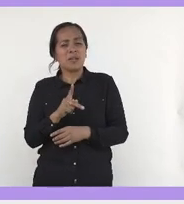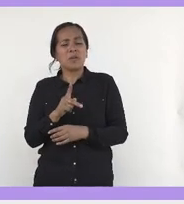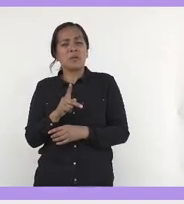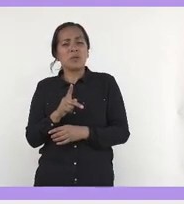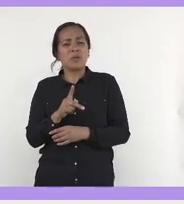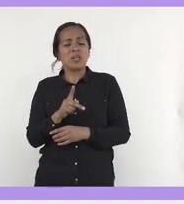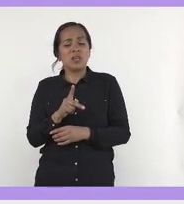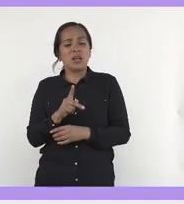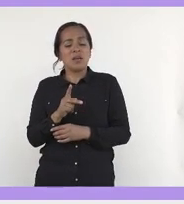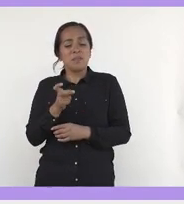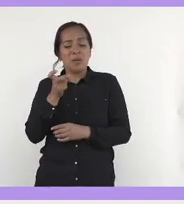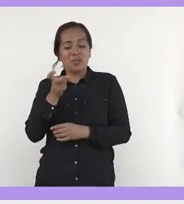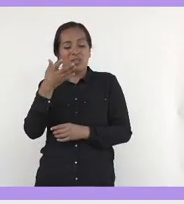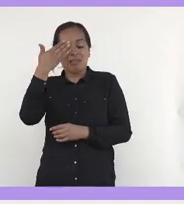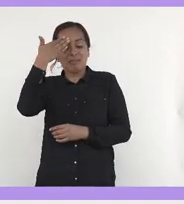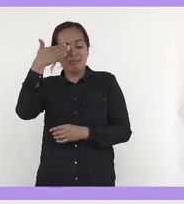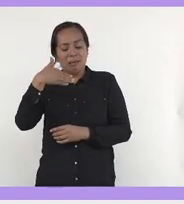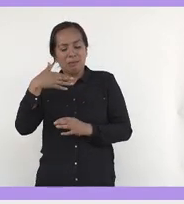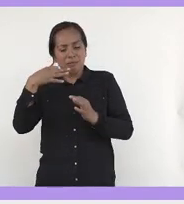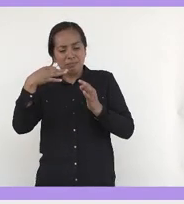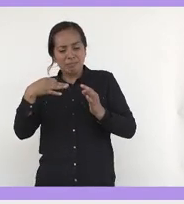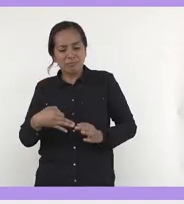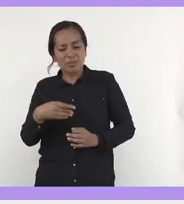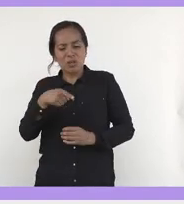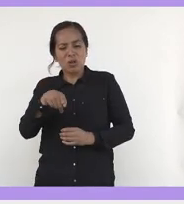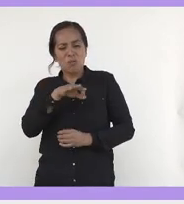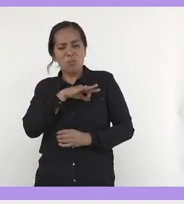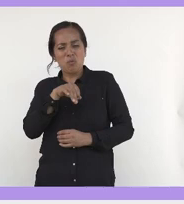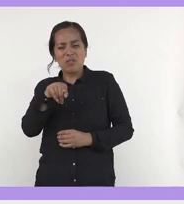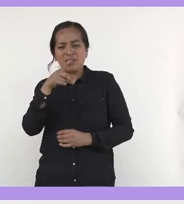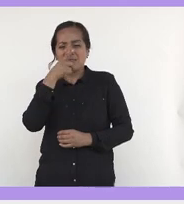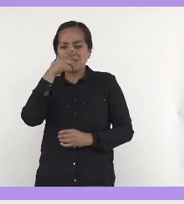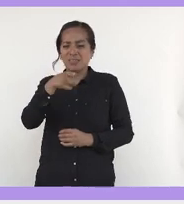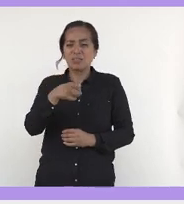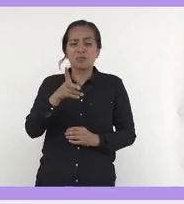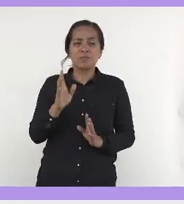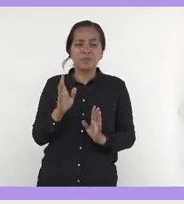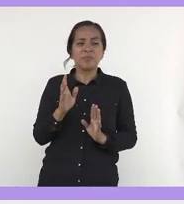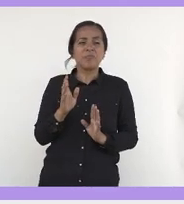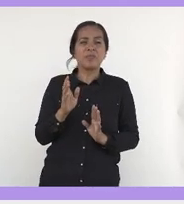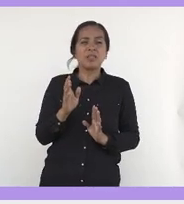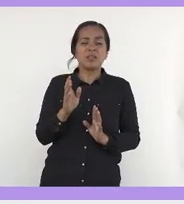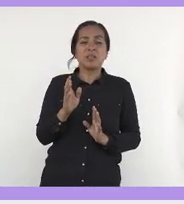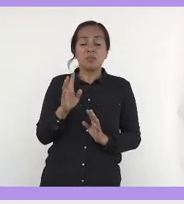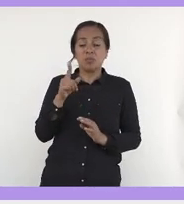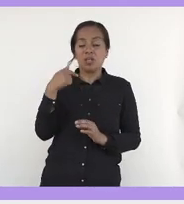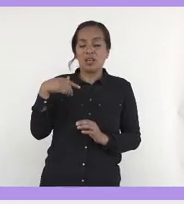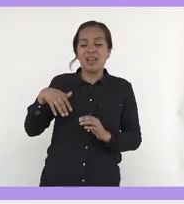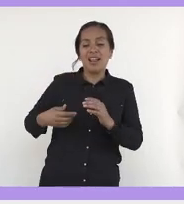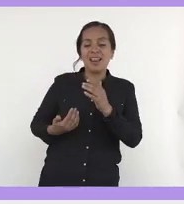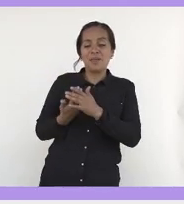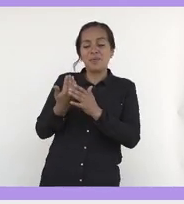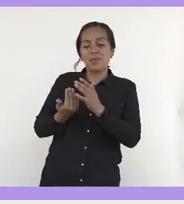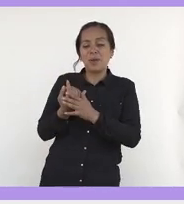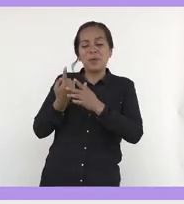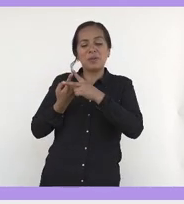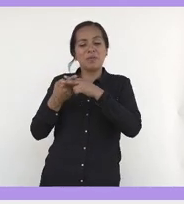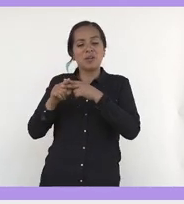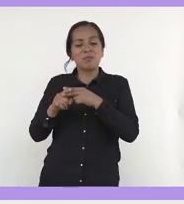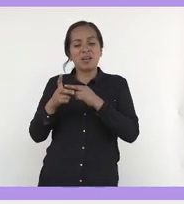el hecho de saber o sea de poder argumentar porque justo en la mañana cuando íbamos empezando